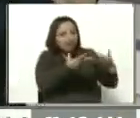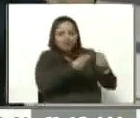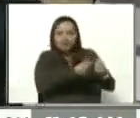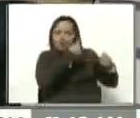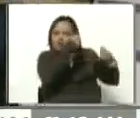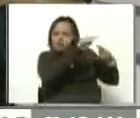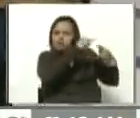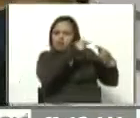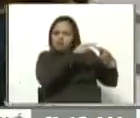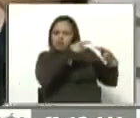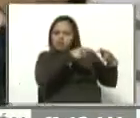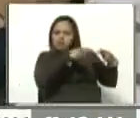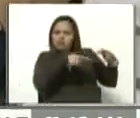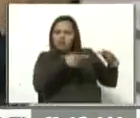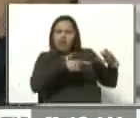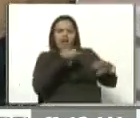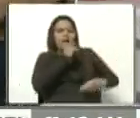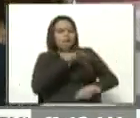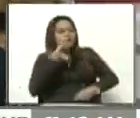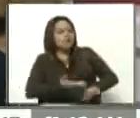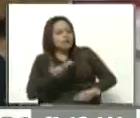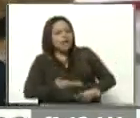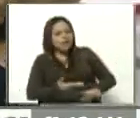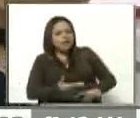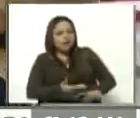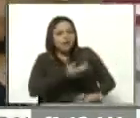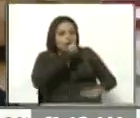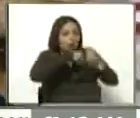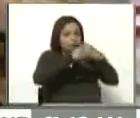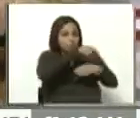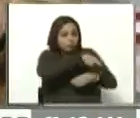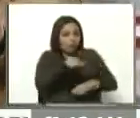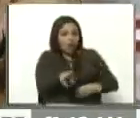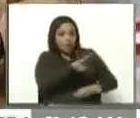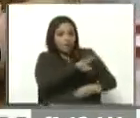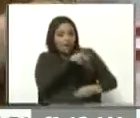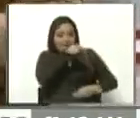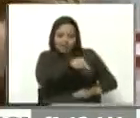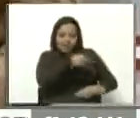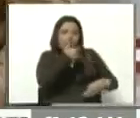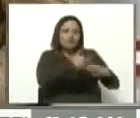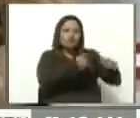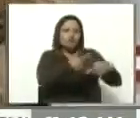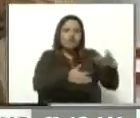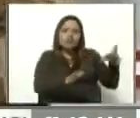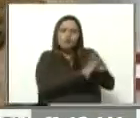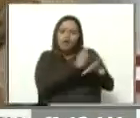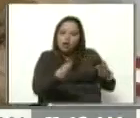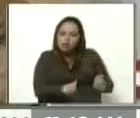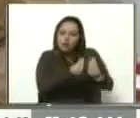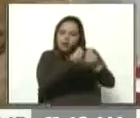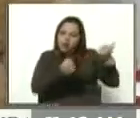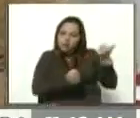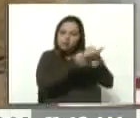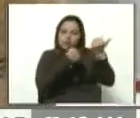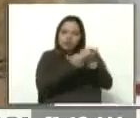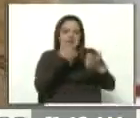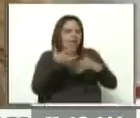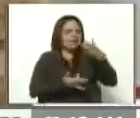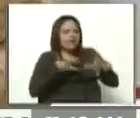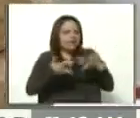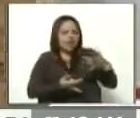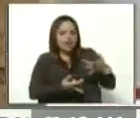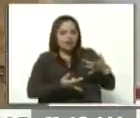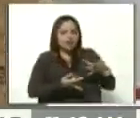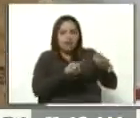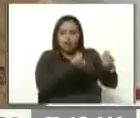de rubros que son esenciales para la canasta básica. Y eso es el resultado del apalancamiento, del acompañamiento y el reimpulso de la actividad productiva